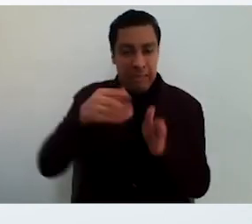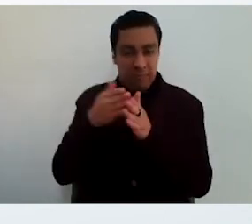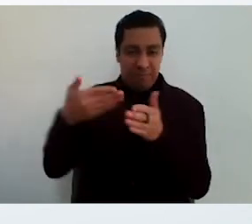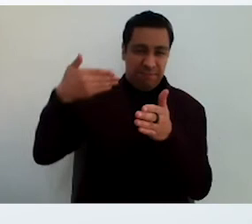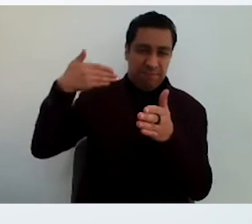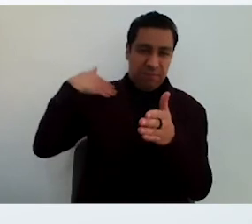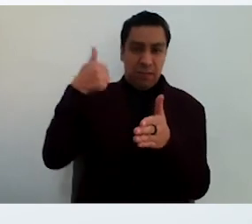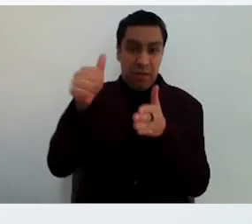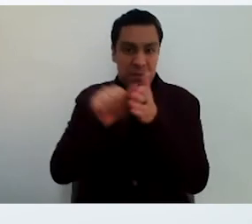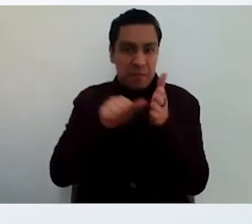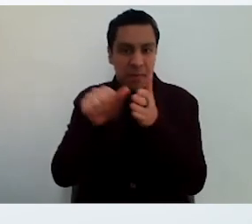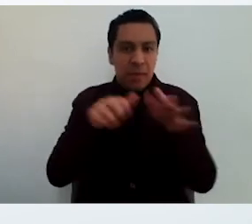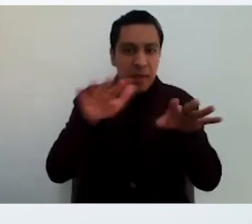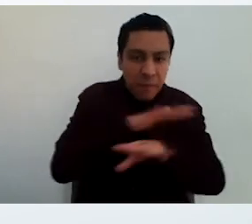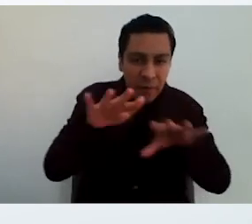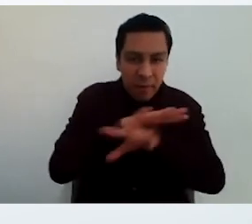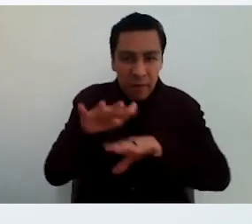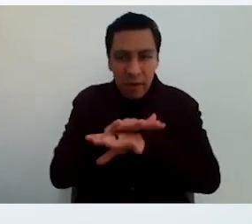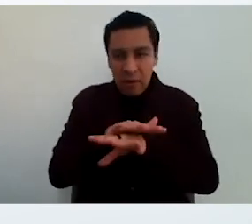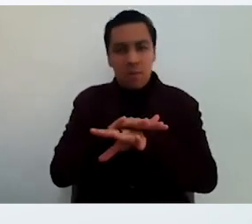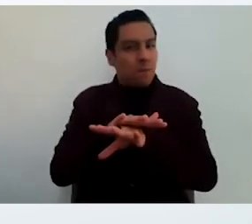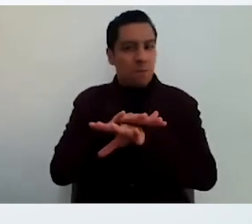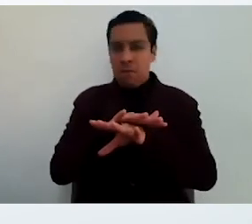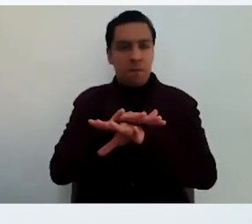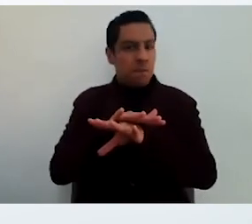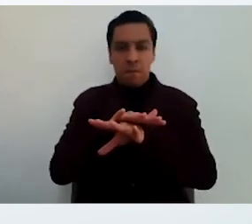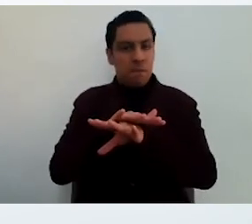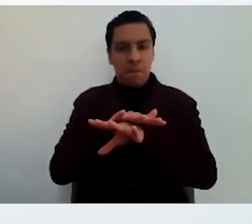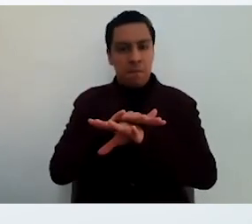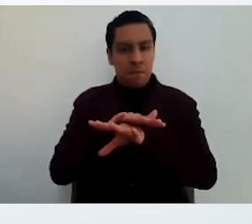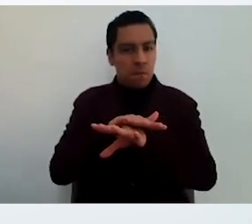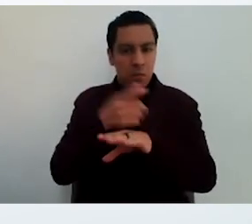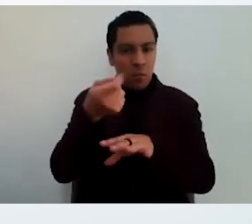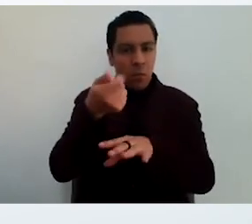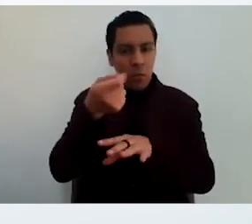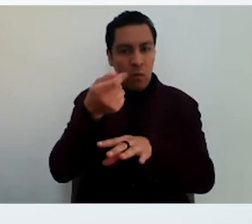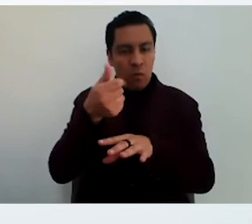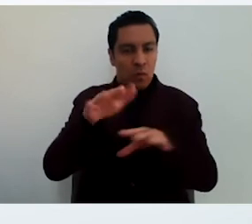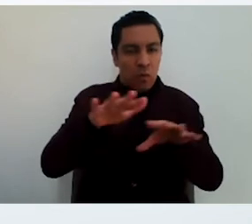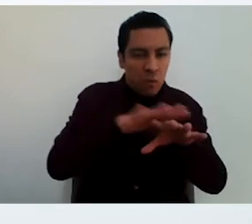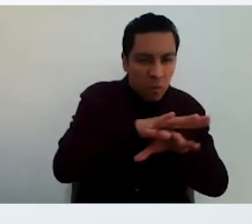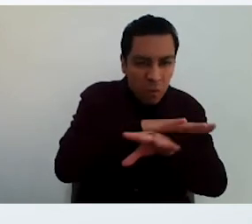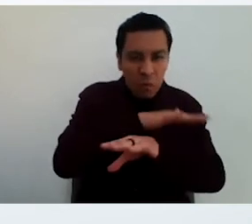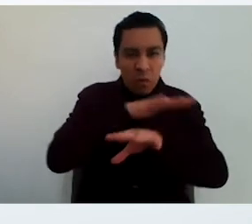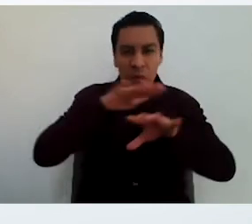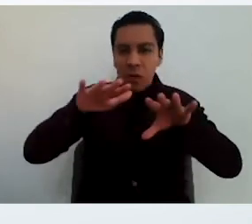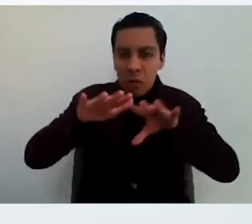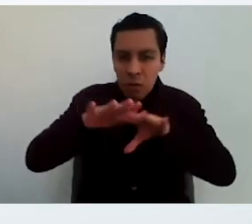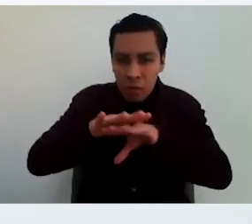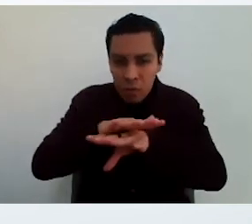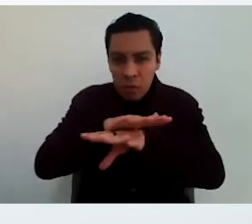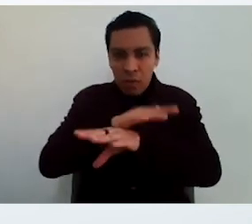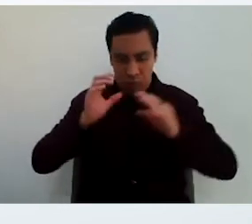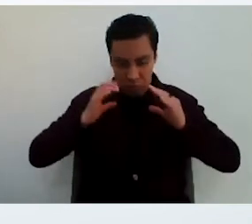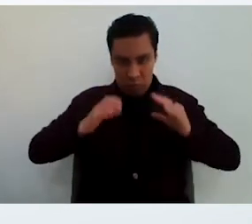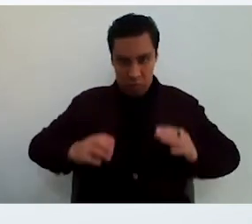cambios suficientes como para considerarlo como un virus nuevo. Y eso Ok. traducido quiere decir que la inmunidad que nos confiere